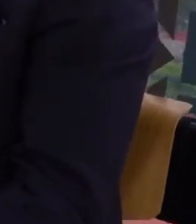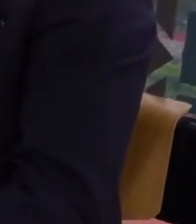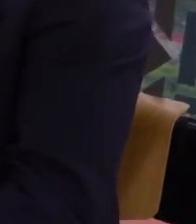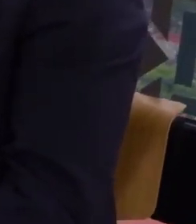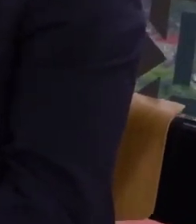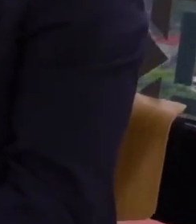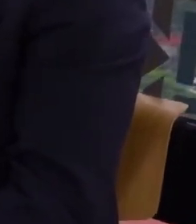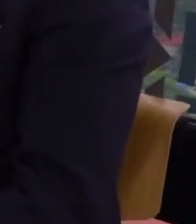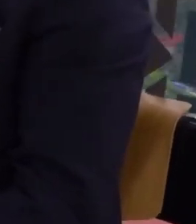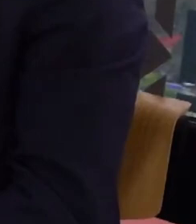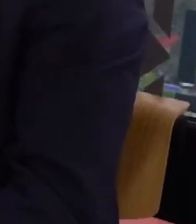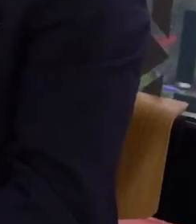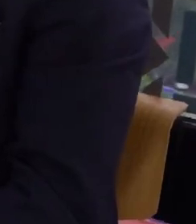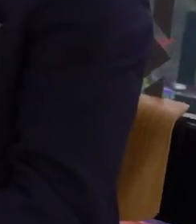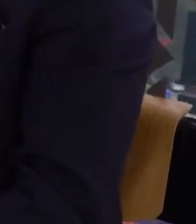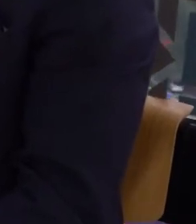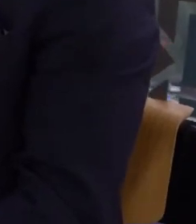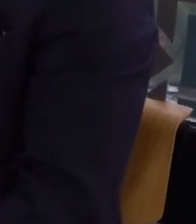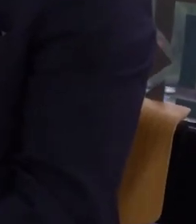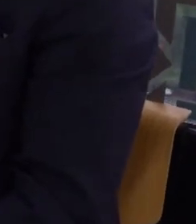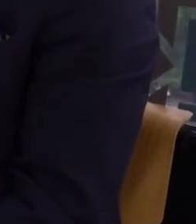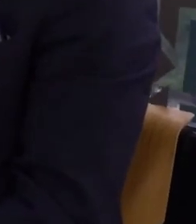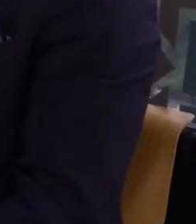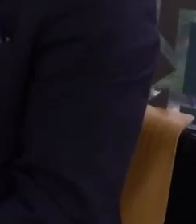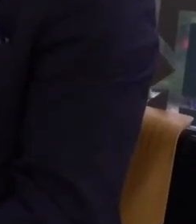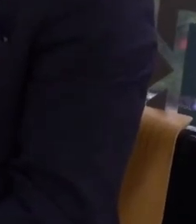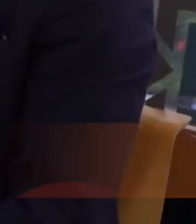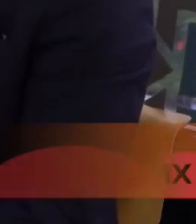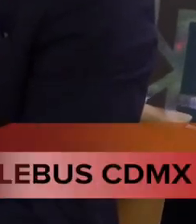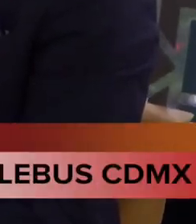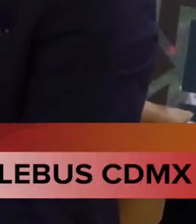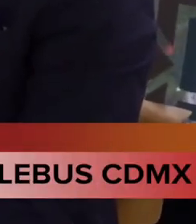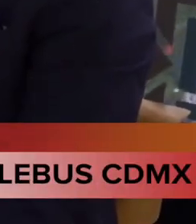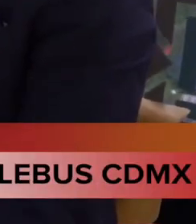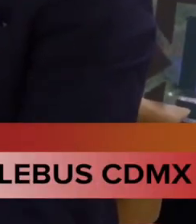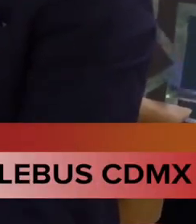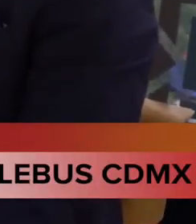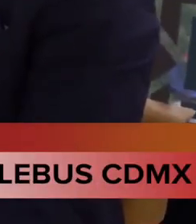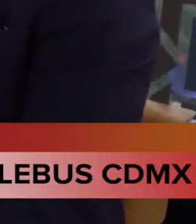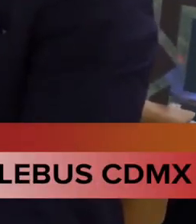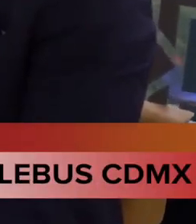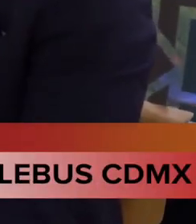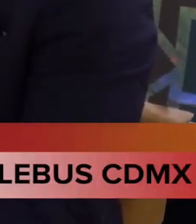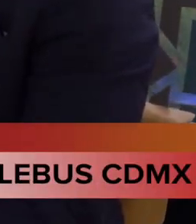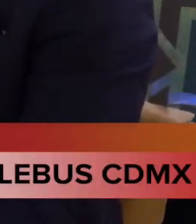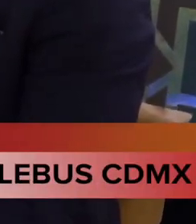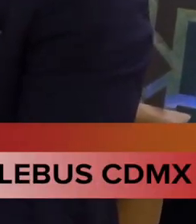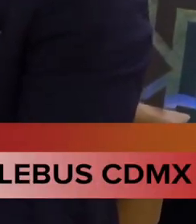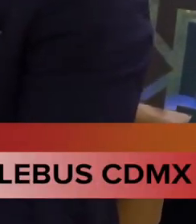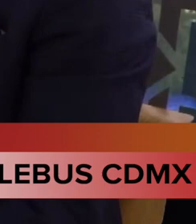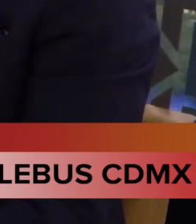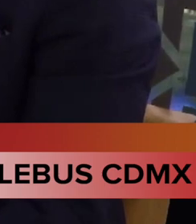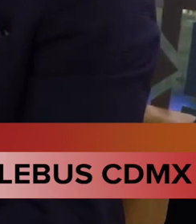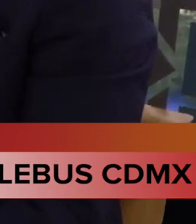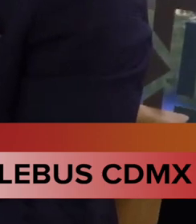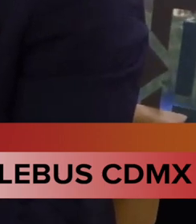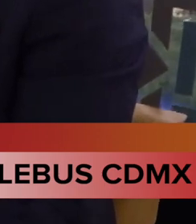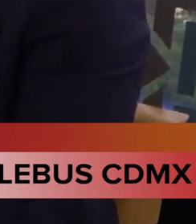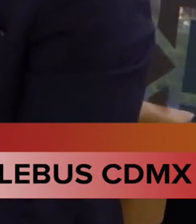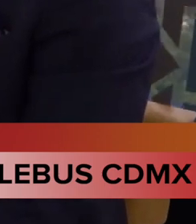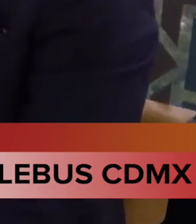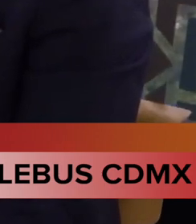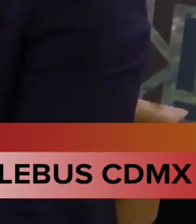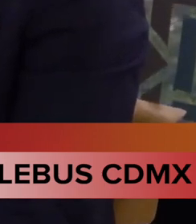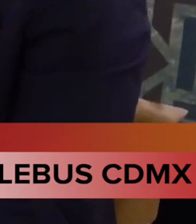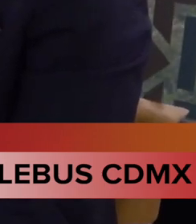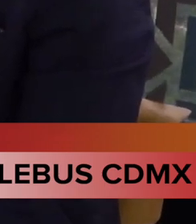México, Constantino Panayotu. Estamos recorriendo el cablebús, se está inaugurando ya su operación, su